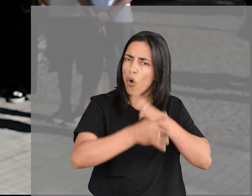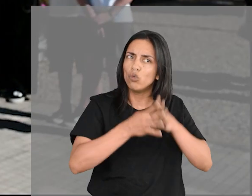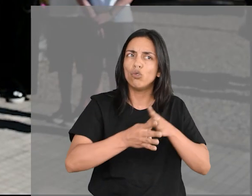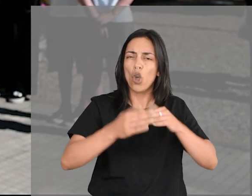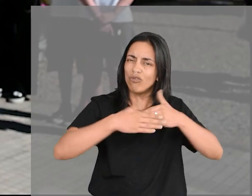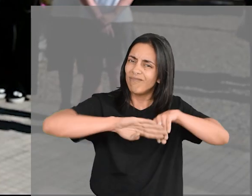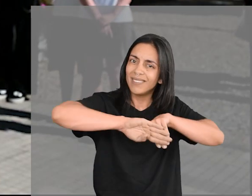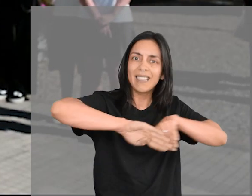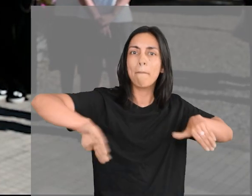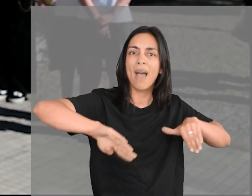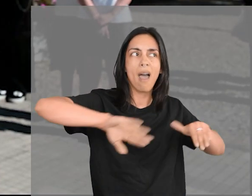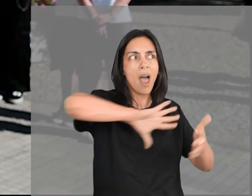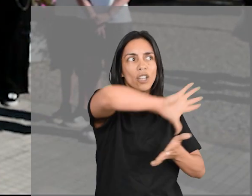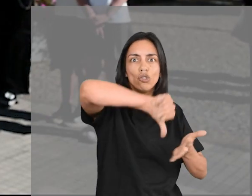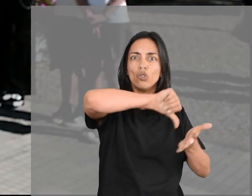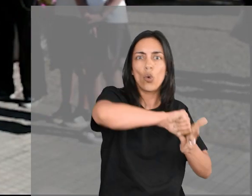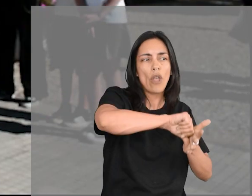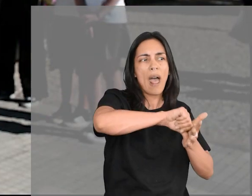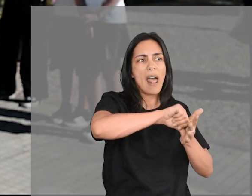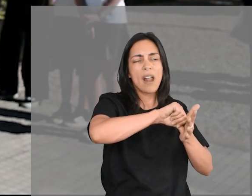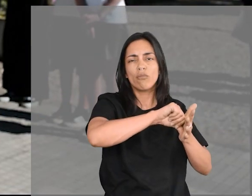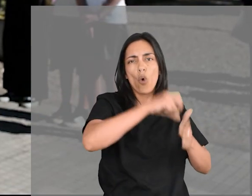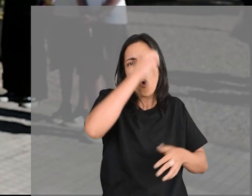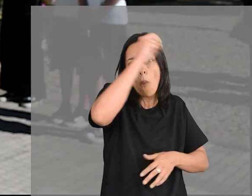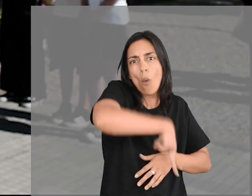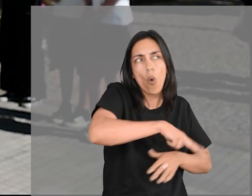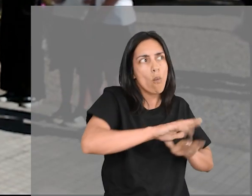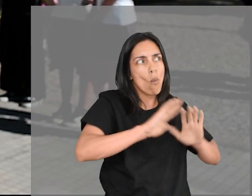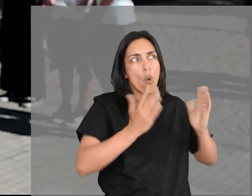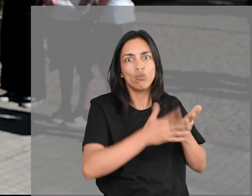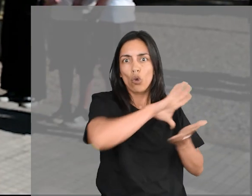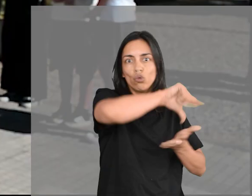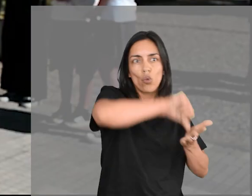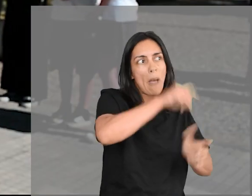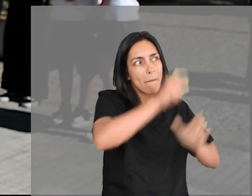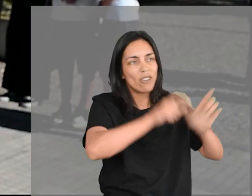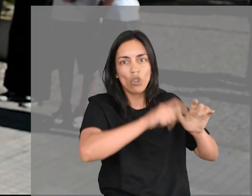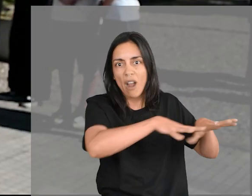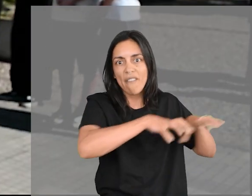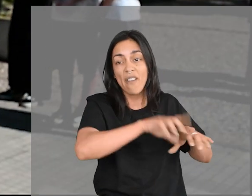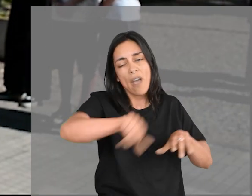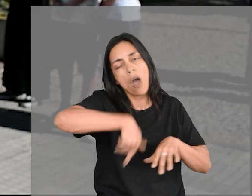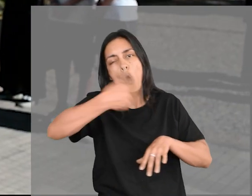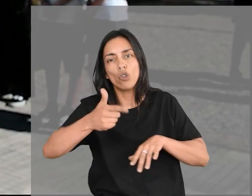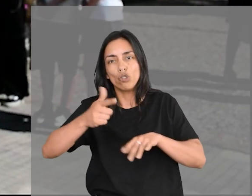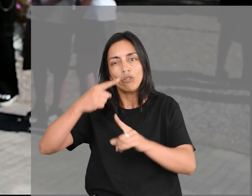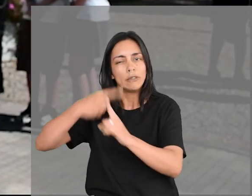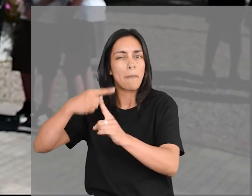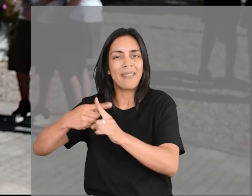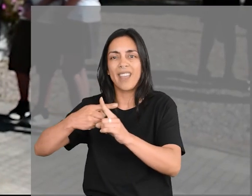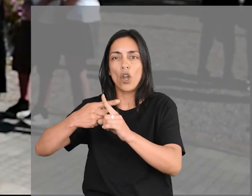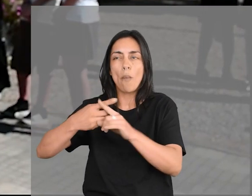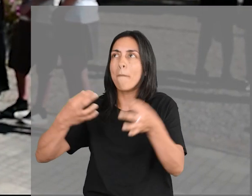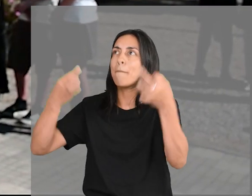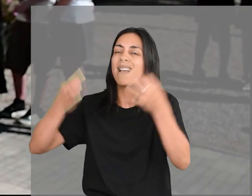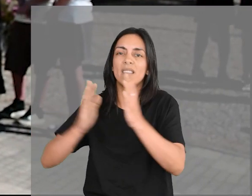intentar separar la ciudad, que vendría a ser lo profano, con el cementerio, que vendría a ser lo sagrado, separado con el estilibato.